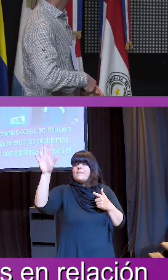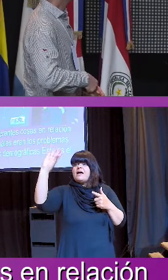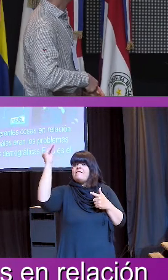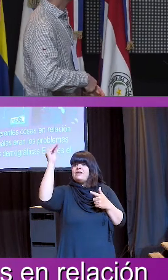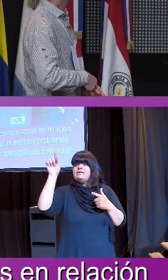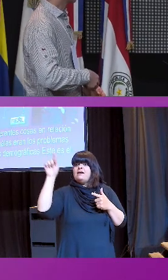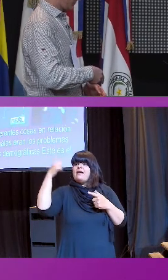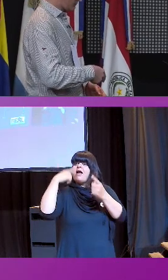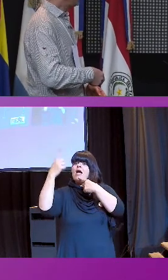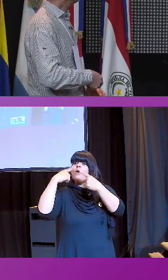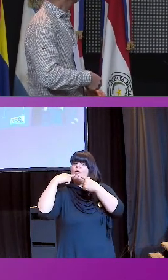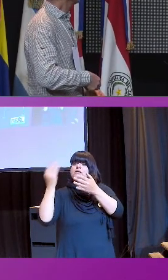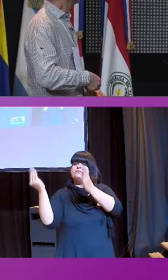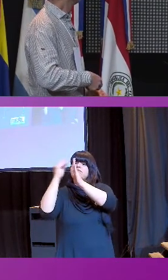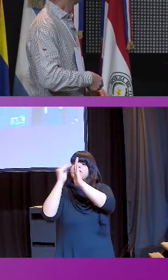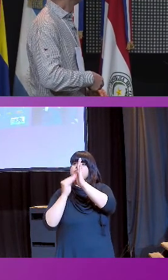Brasil.